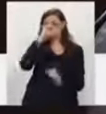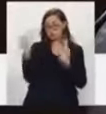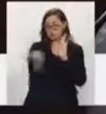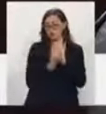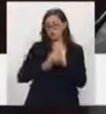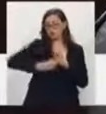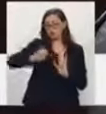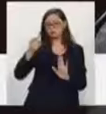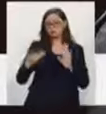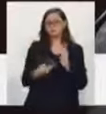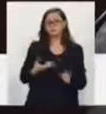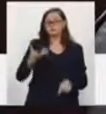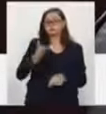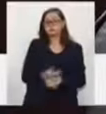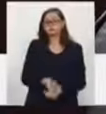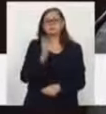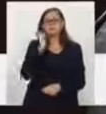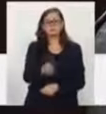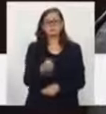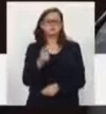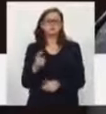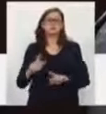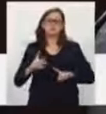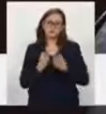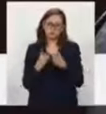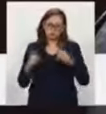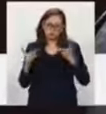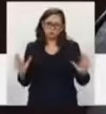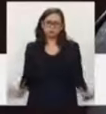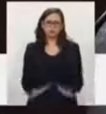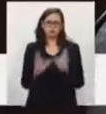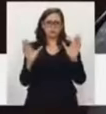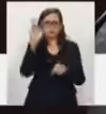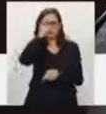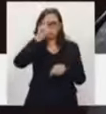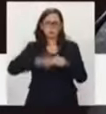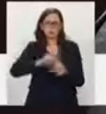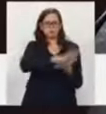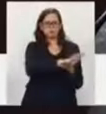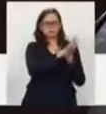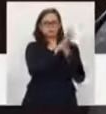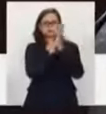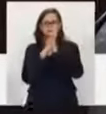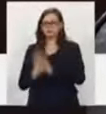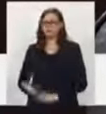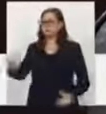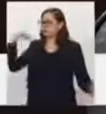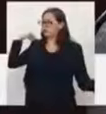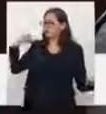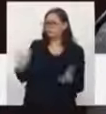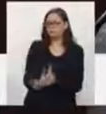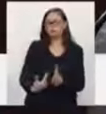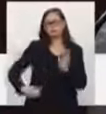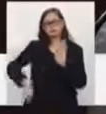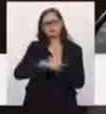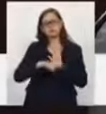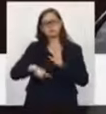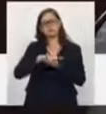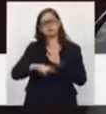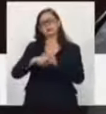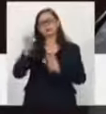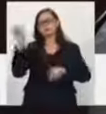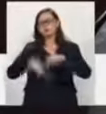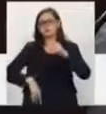además, son un incentivo para el desarrollo de un proceso de un cambio cultural que revierta prácticas negativas